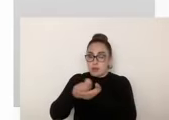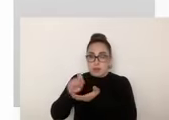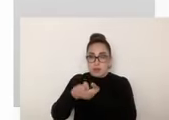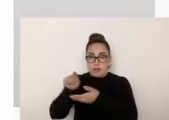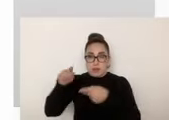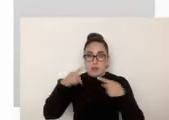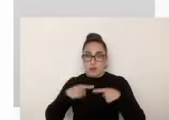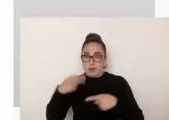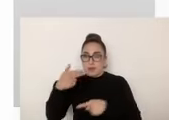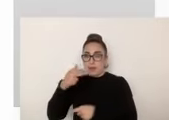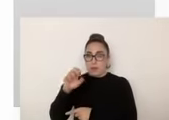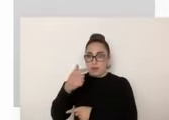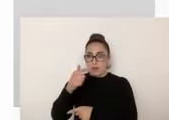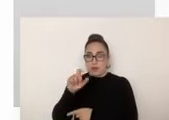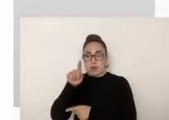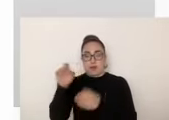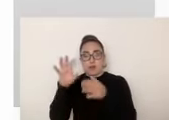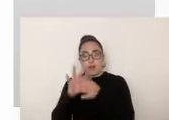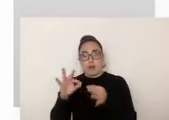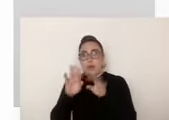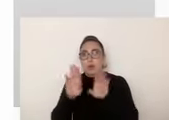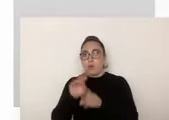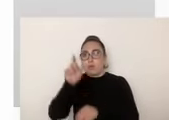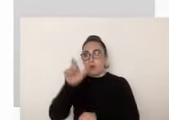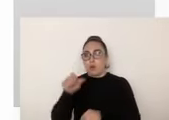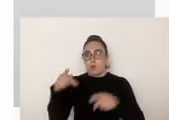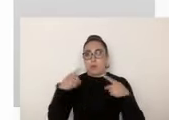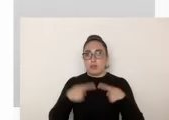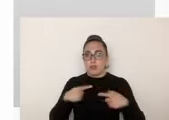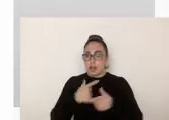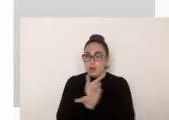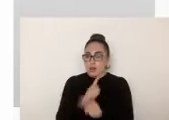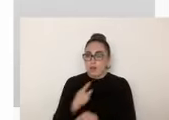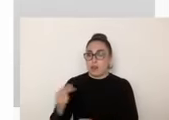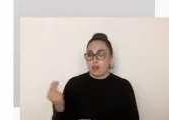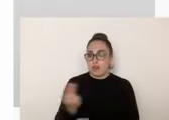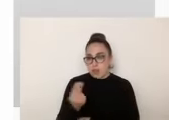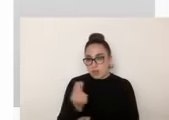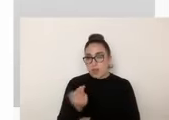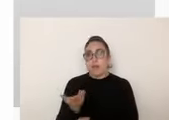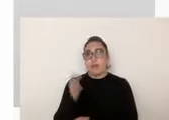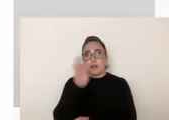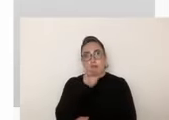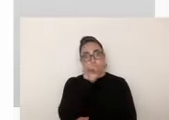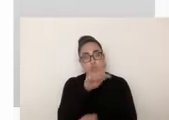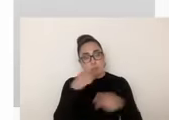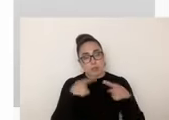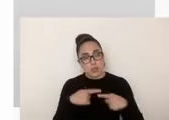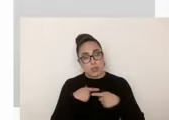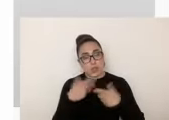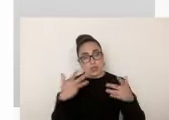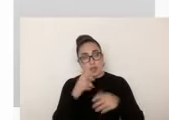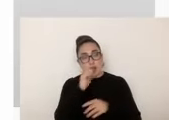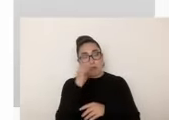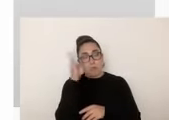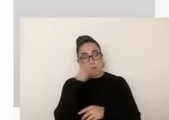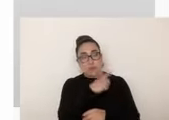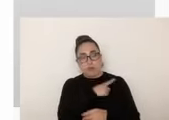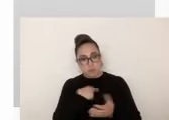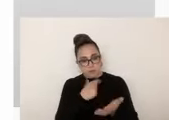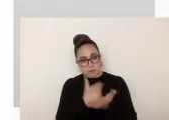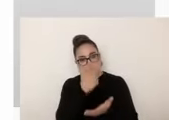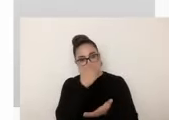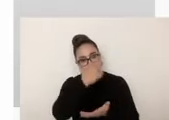la libertad del ser humano y que hay que retribuir, ¿no?, a las personas que llevan a cabo malas conductas. Bueno, ha habido muchísima